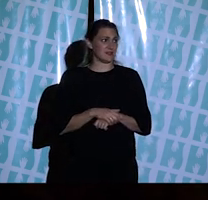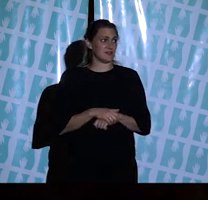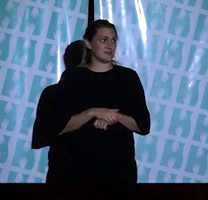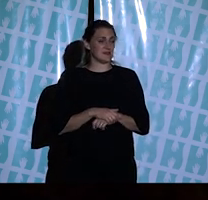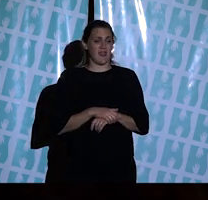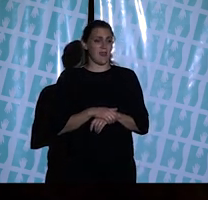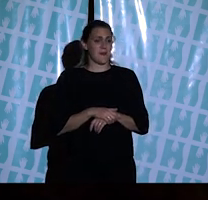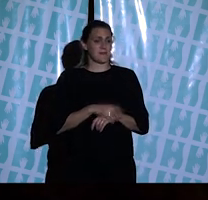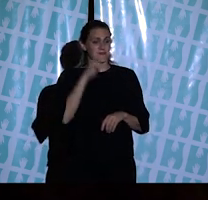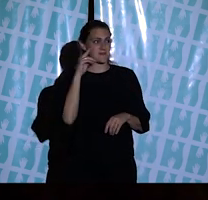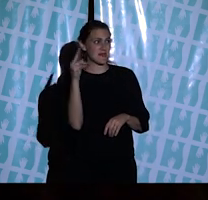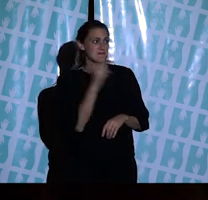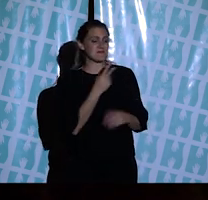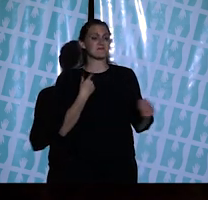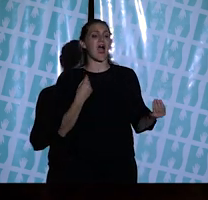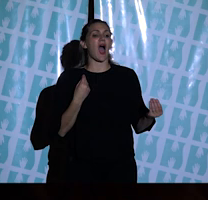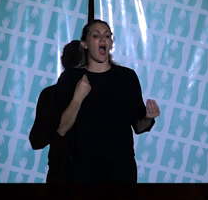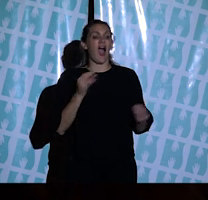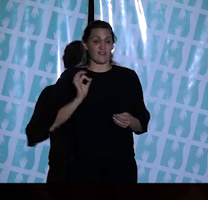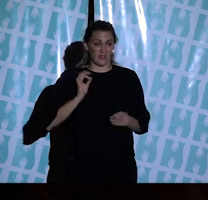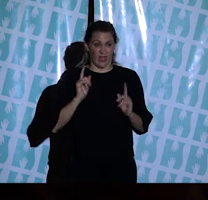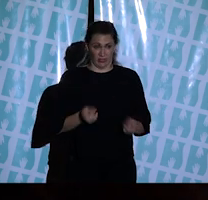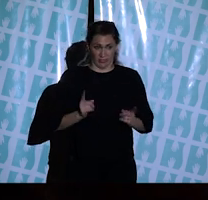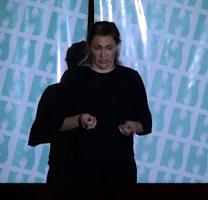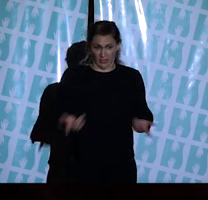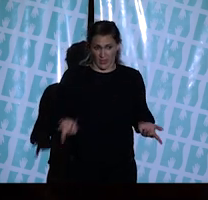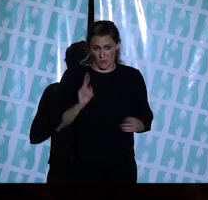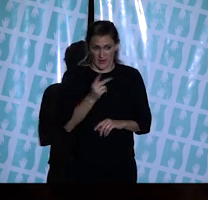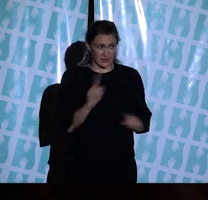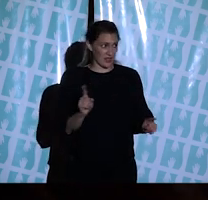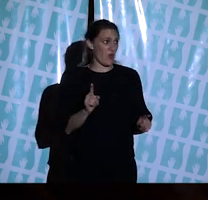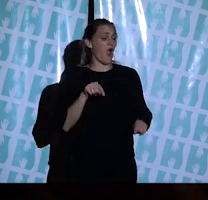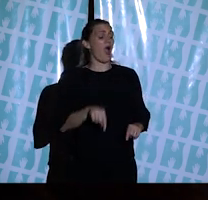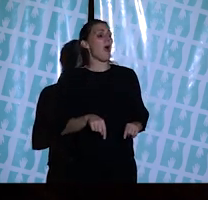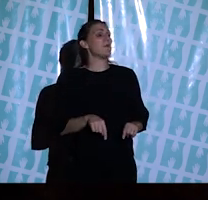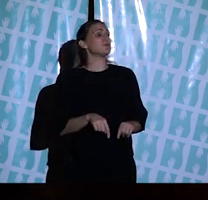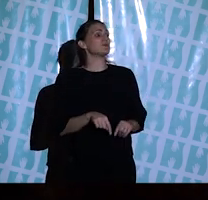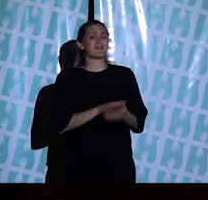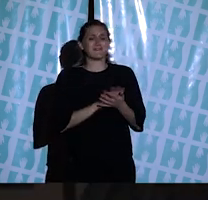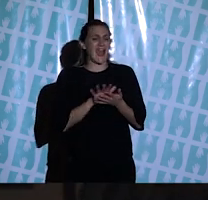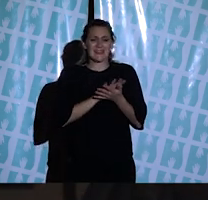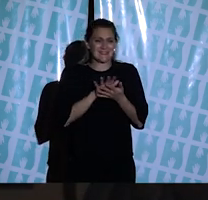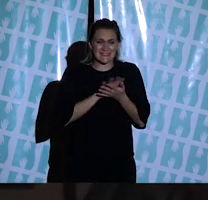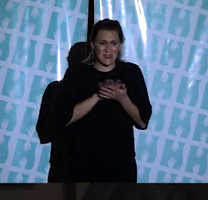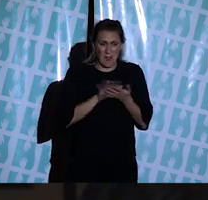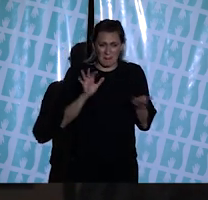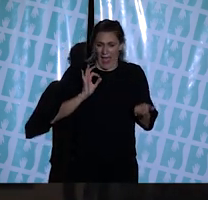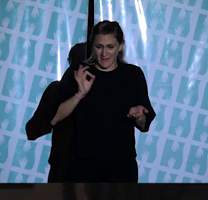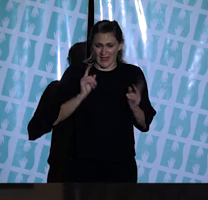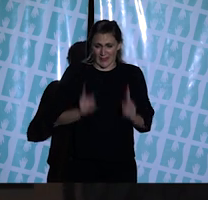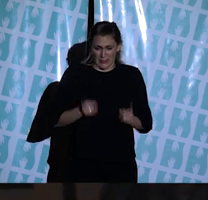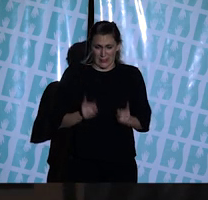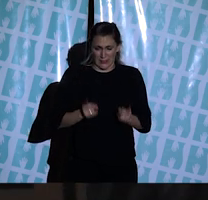Es básico para la supervivencia. Vamos, le voy a explicar eso del perro. Es básico para la supervivencia.